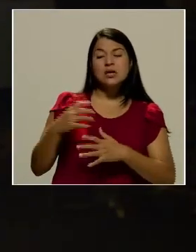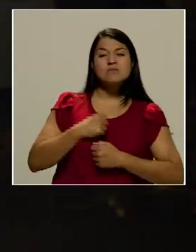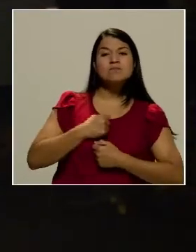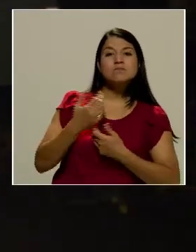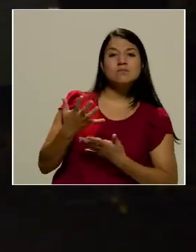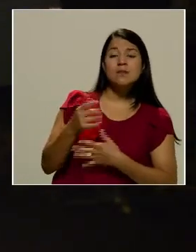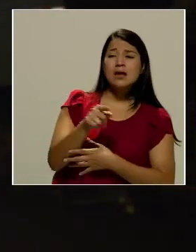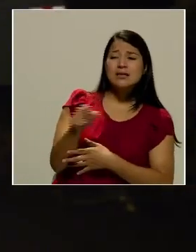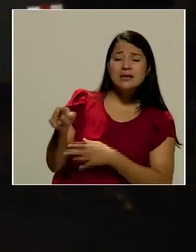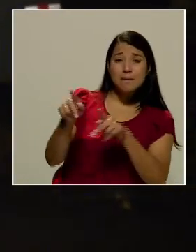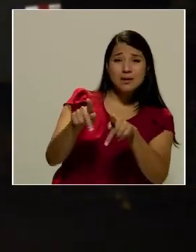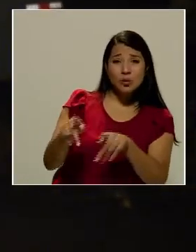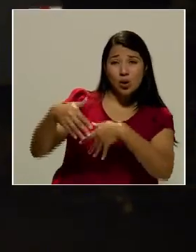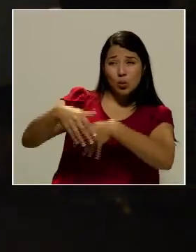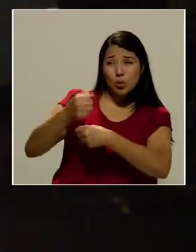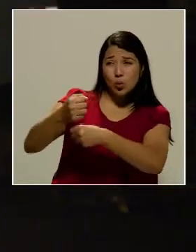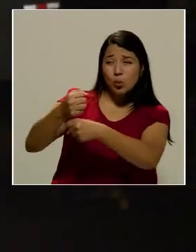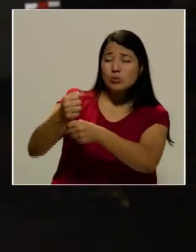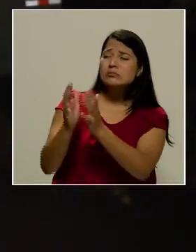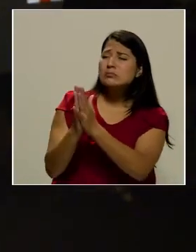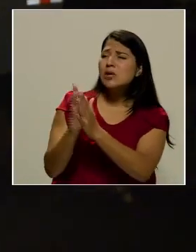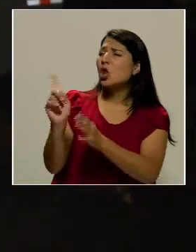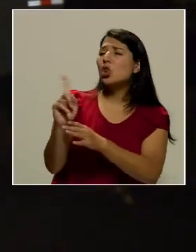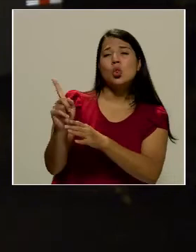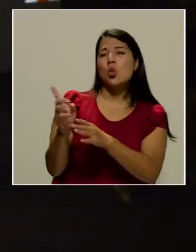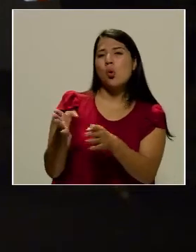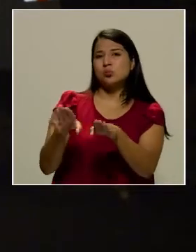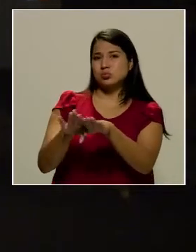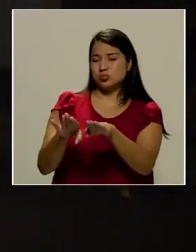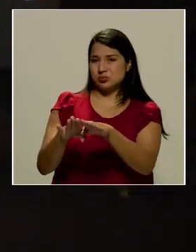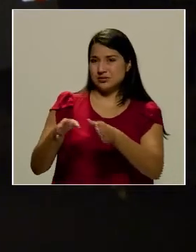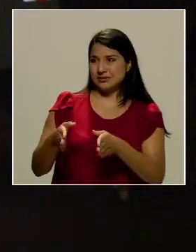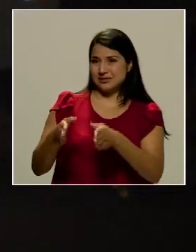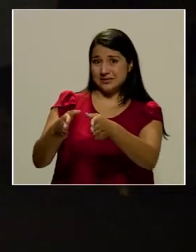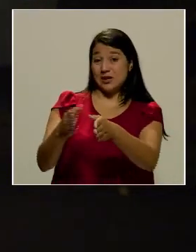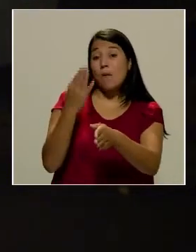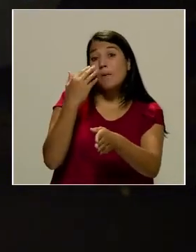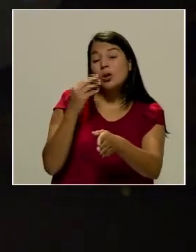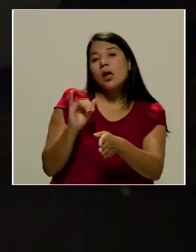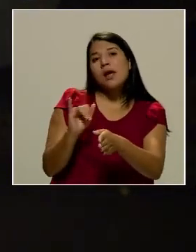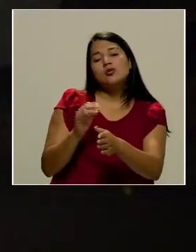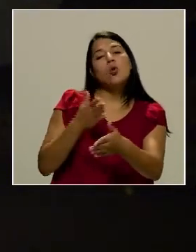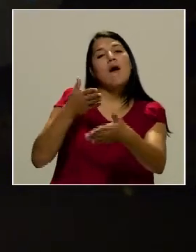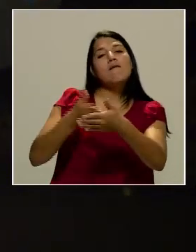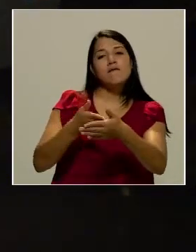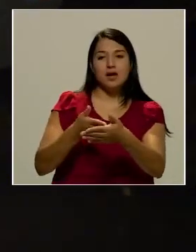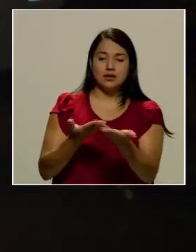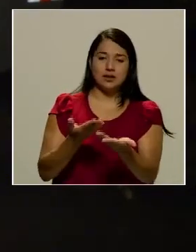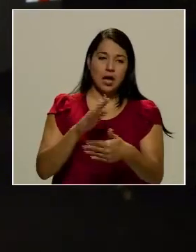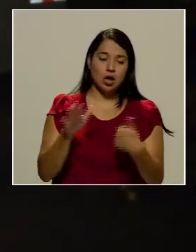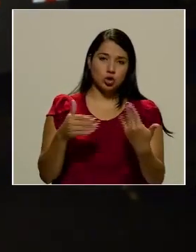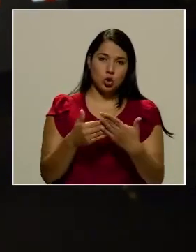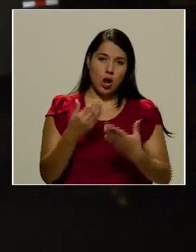manifestantes de no bloquear el paso de los transportistas, situación que afecta, por supuesto, todo el tema